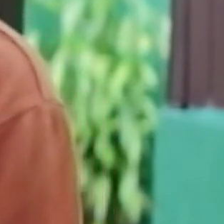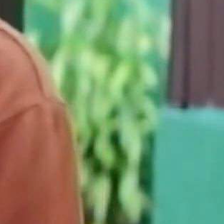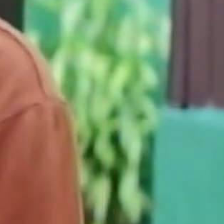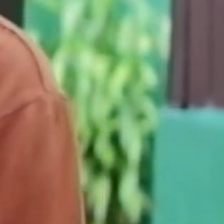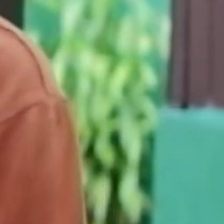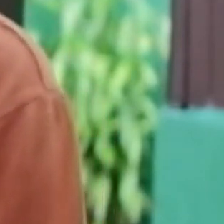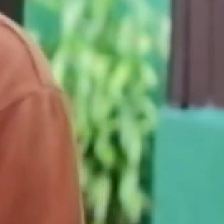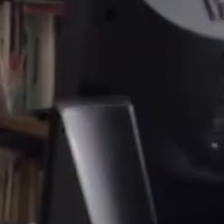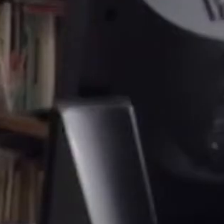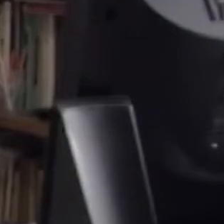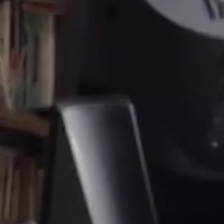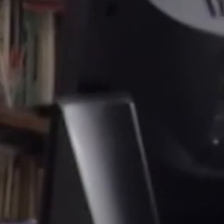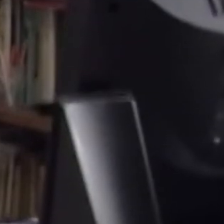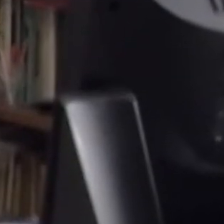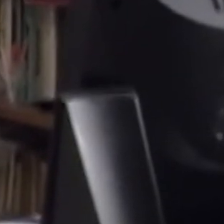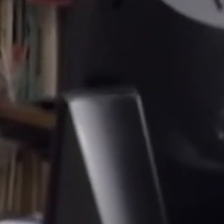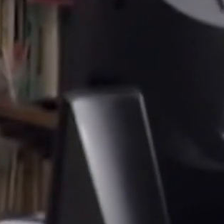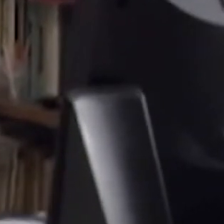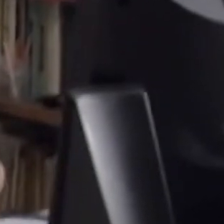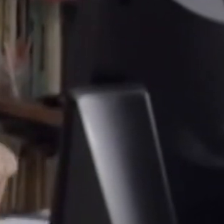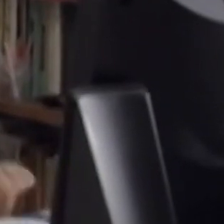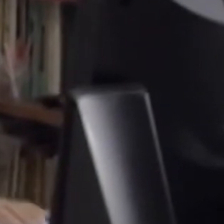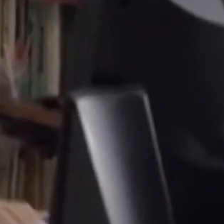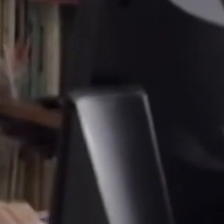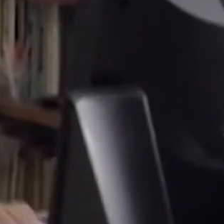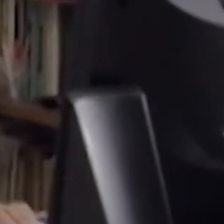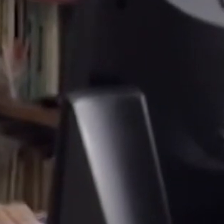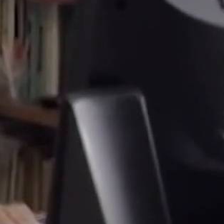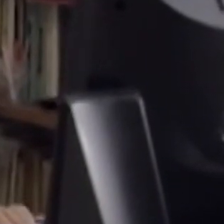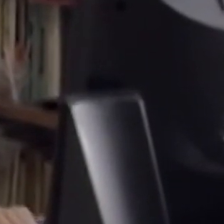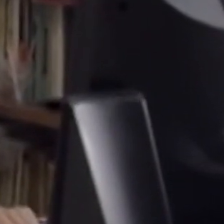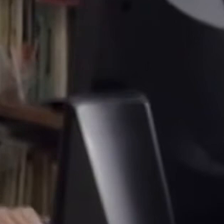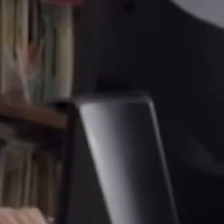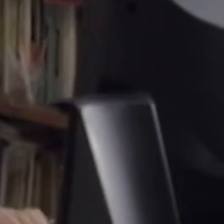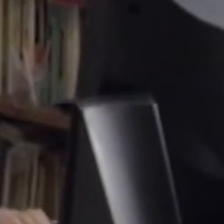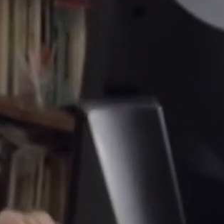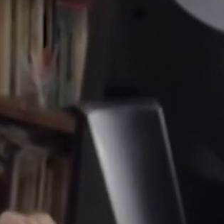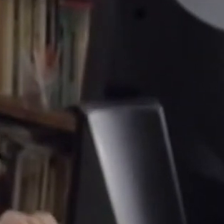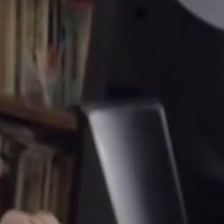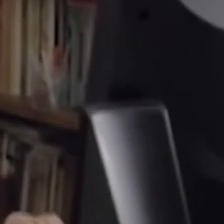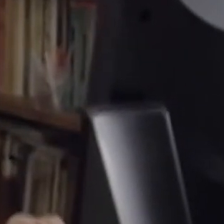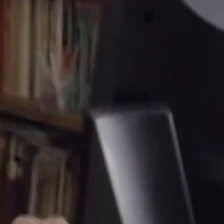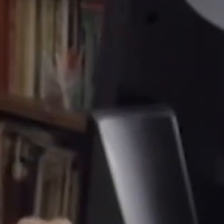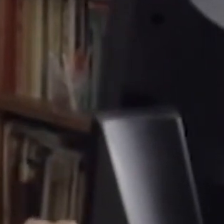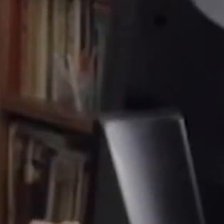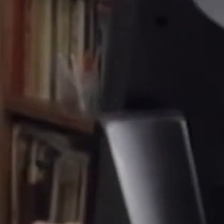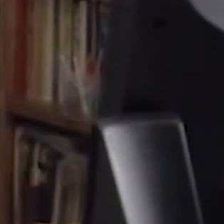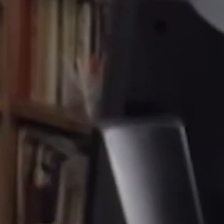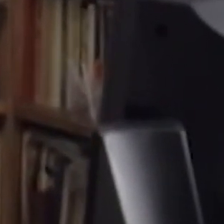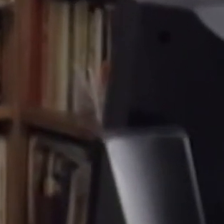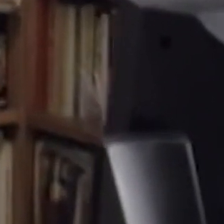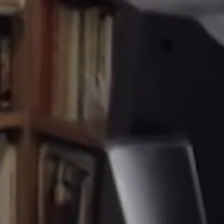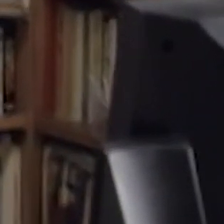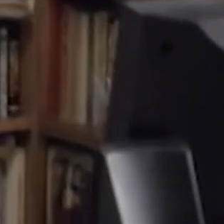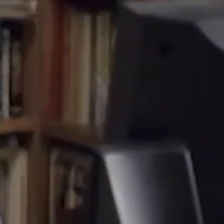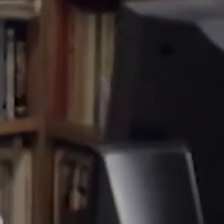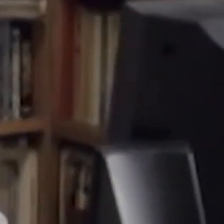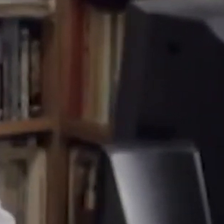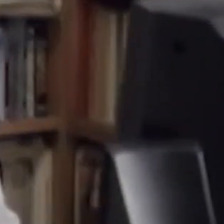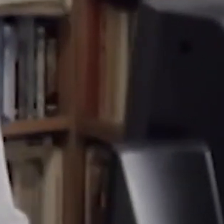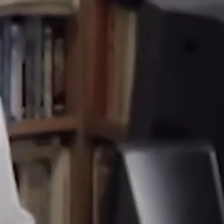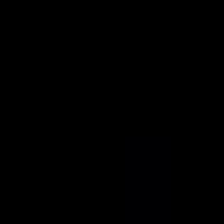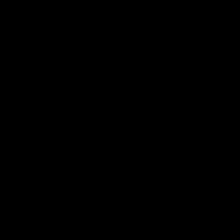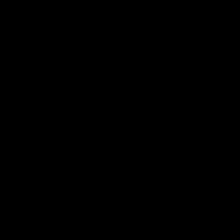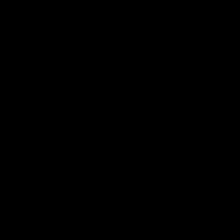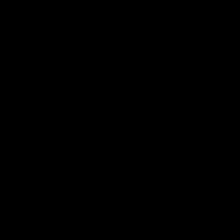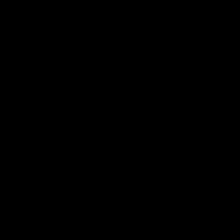los otros murieron. Todo. El jueves 28 de mayo a las 9 de la noche y el domingo 31 a las 11 de la